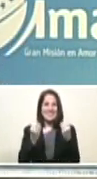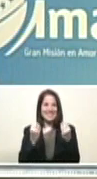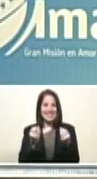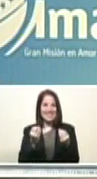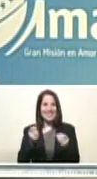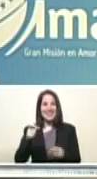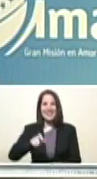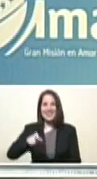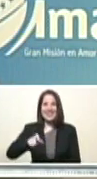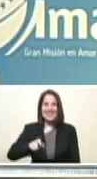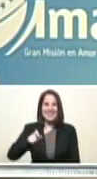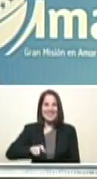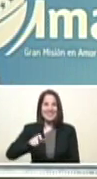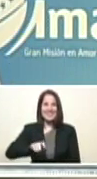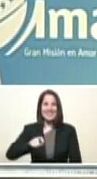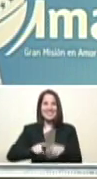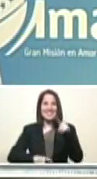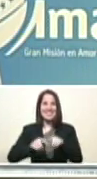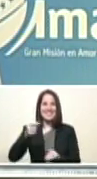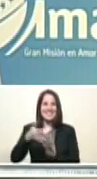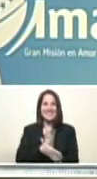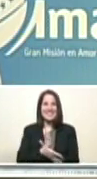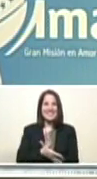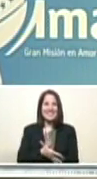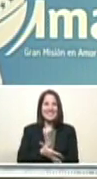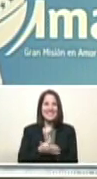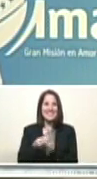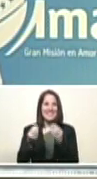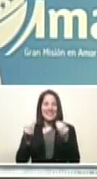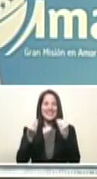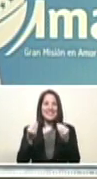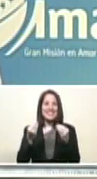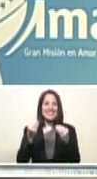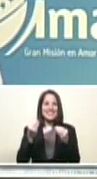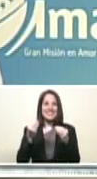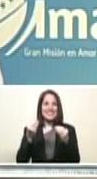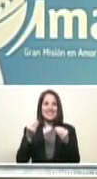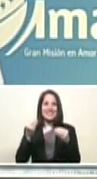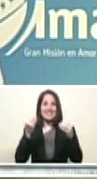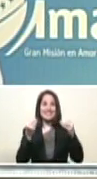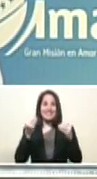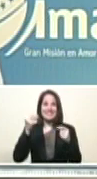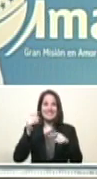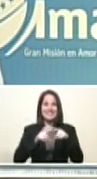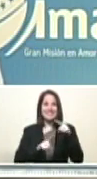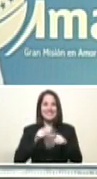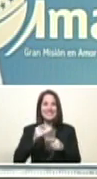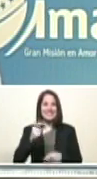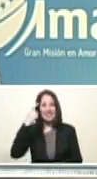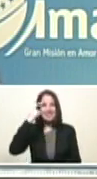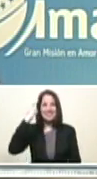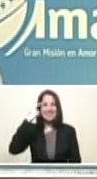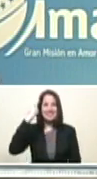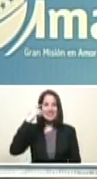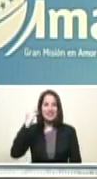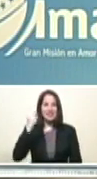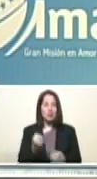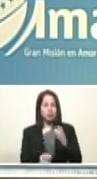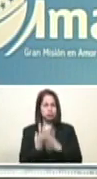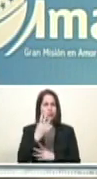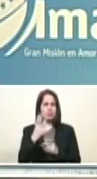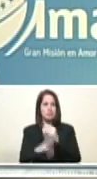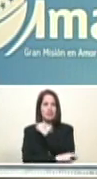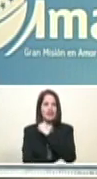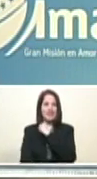necesite ningún gestor, ni bandidaje que hay por ahí. Ustedes saben que habían surgido bandidos